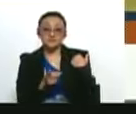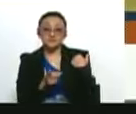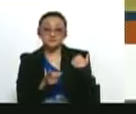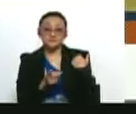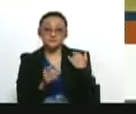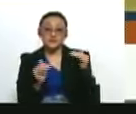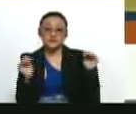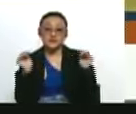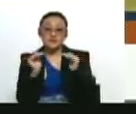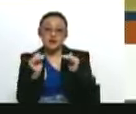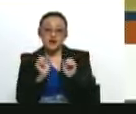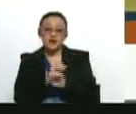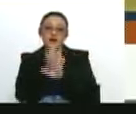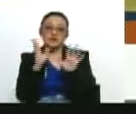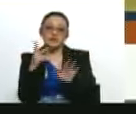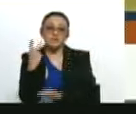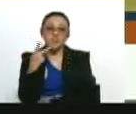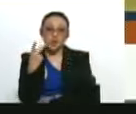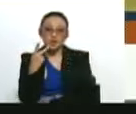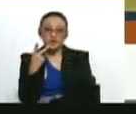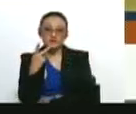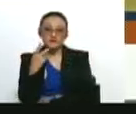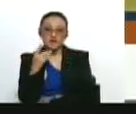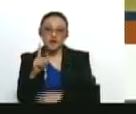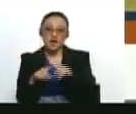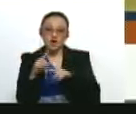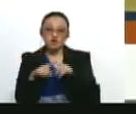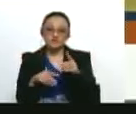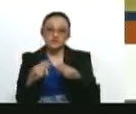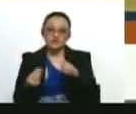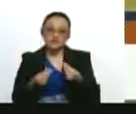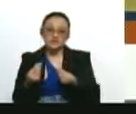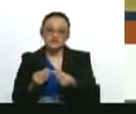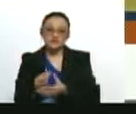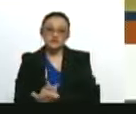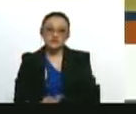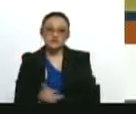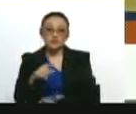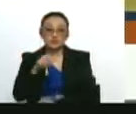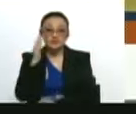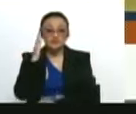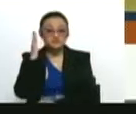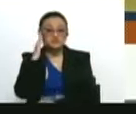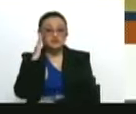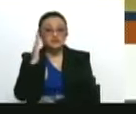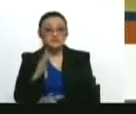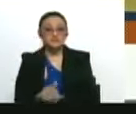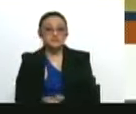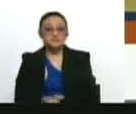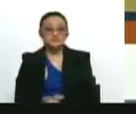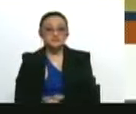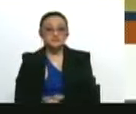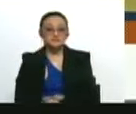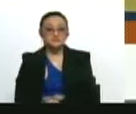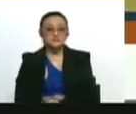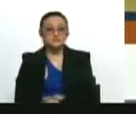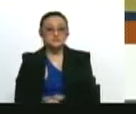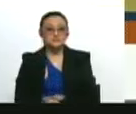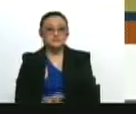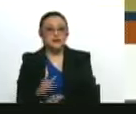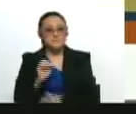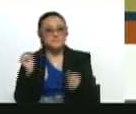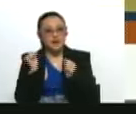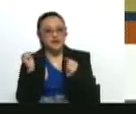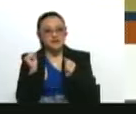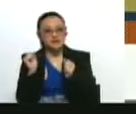ese nivel de claridad política de lo que están haciendo. Ustedes saben, compañeros, que Mérida